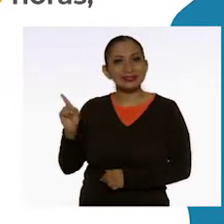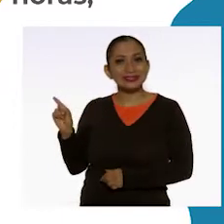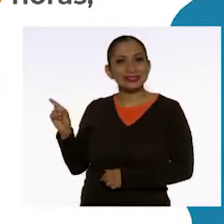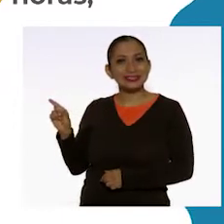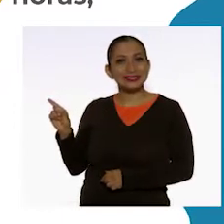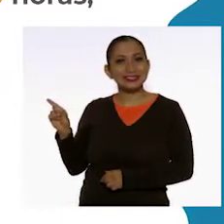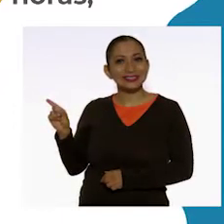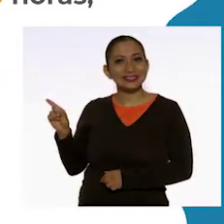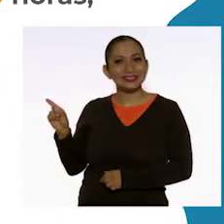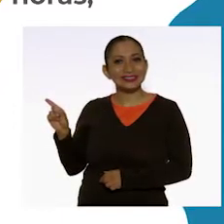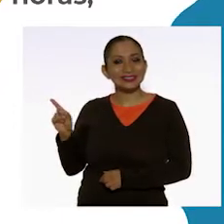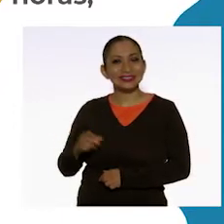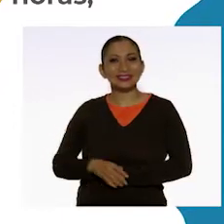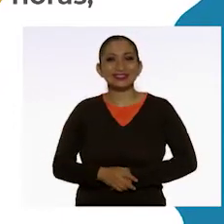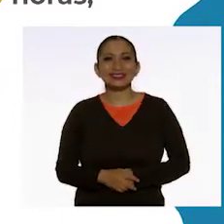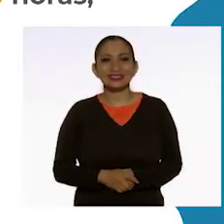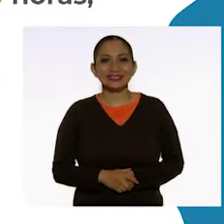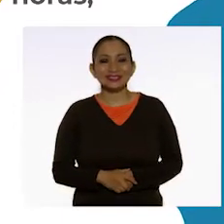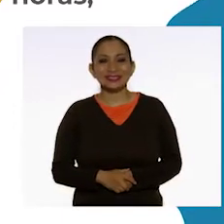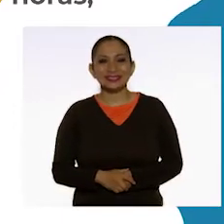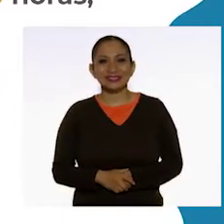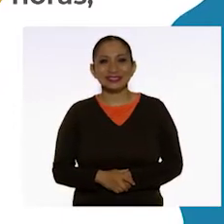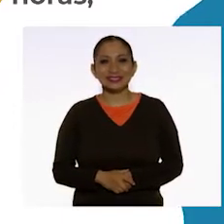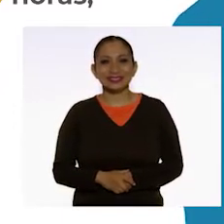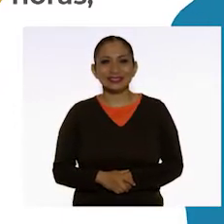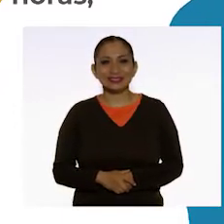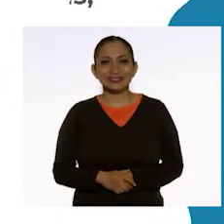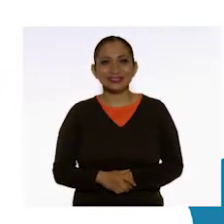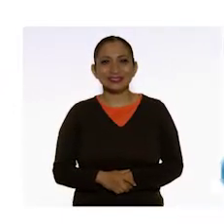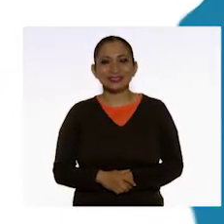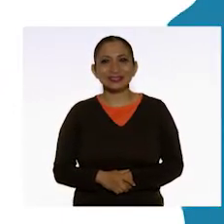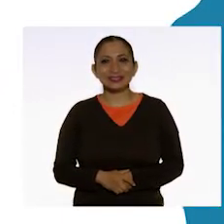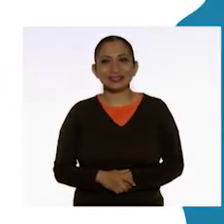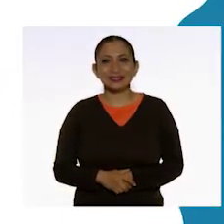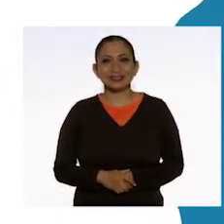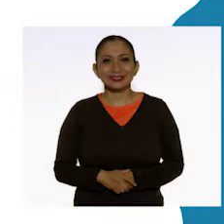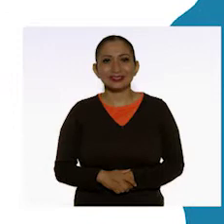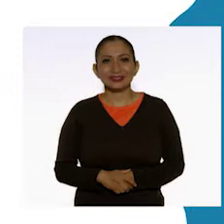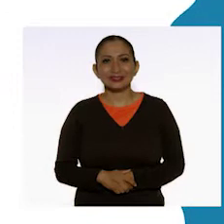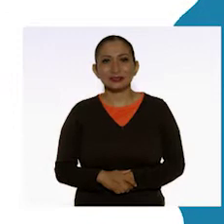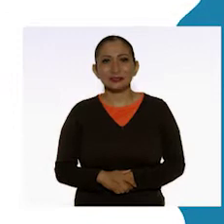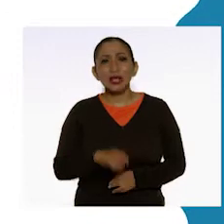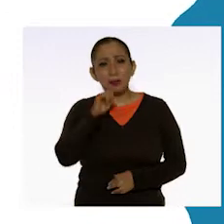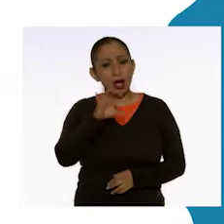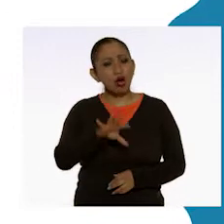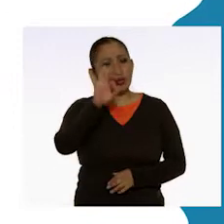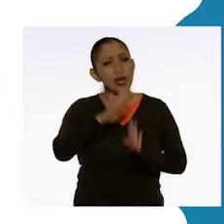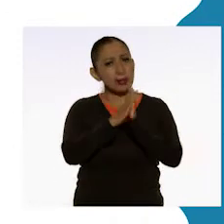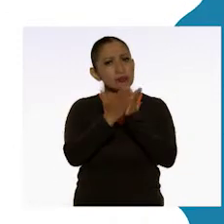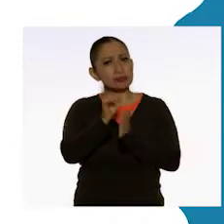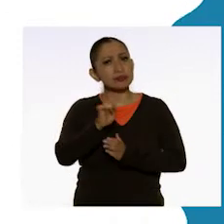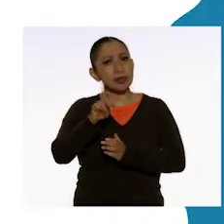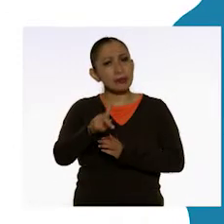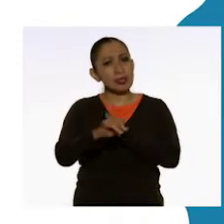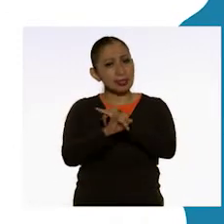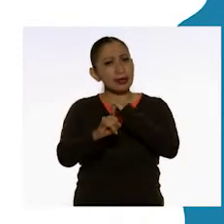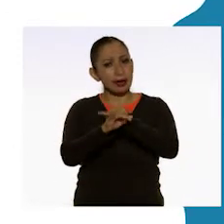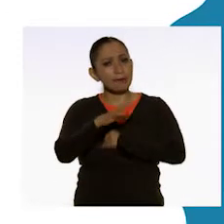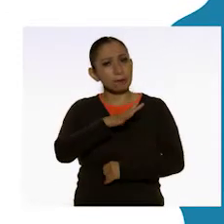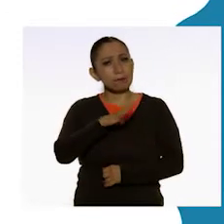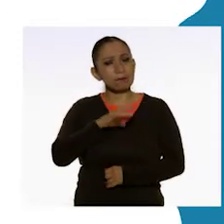55 41 72 04 13 con 100 líneas. También puedes encontrar los libros de texto en la